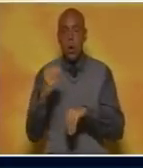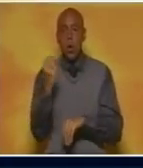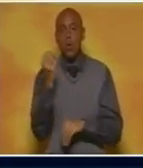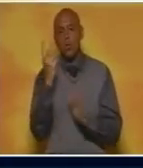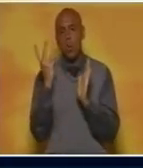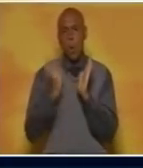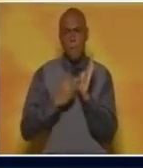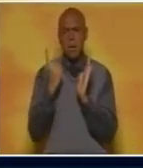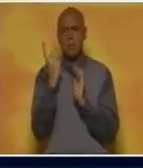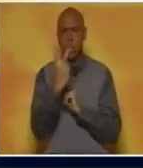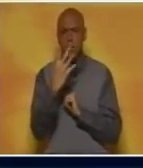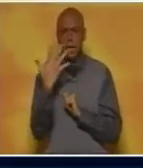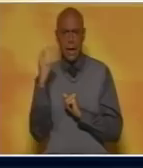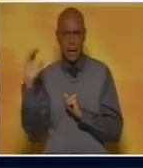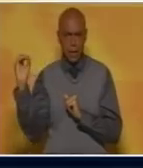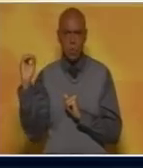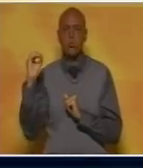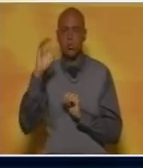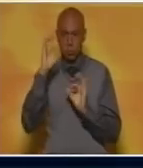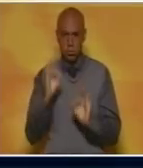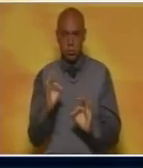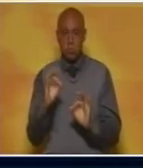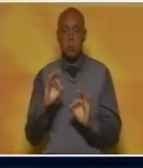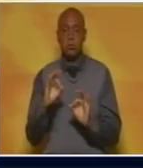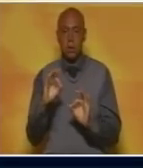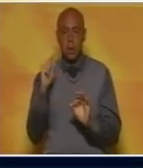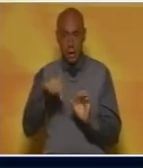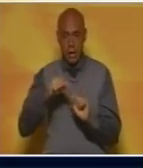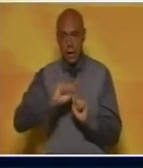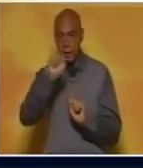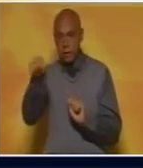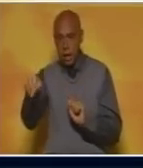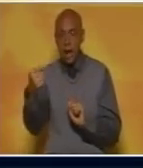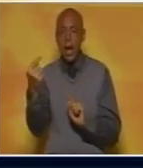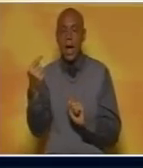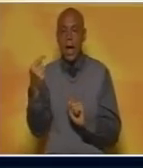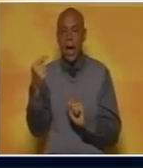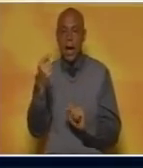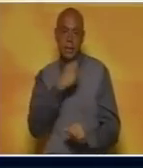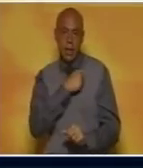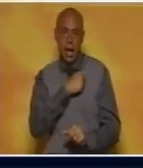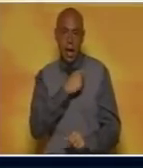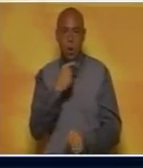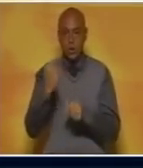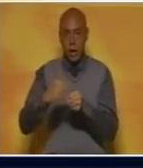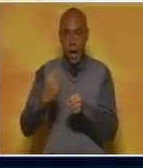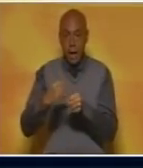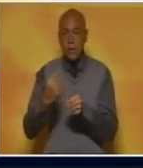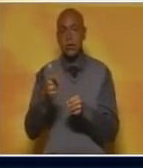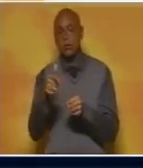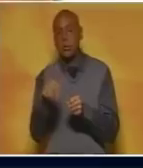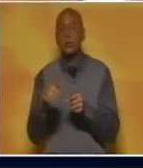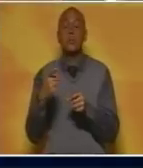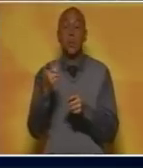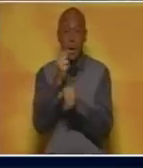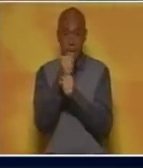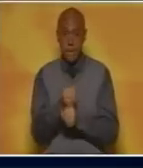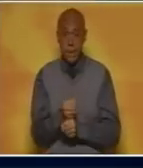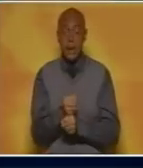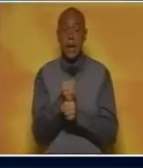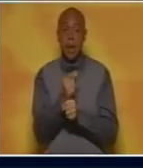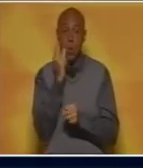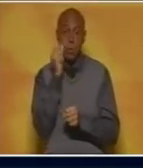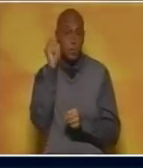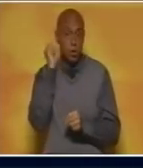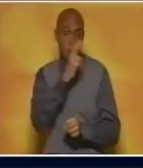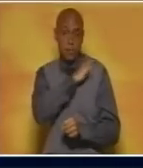2.000, 2.500 hasta Chacao, Chacaito. Informó que esperan respuesta de los representantes del Ministerio de